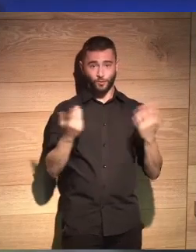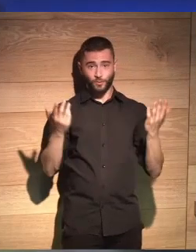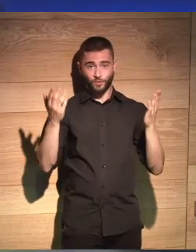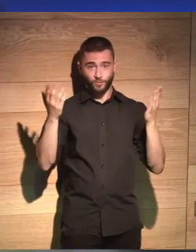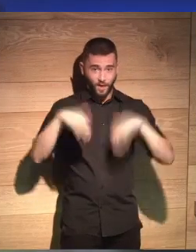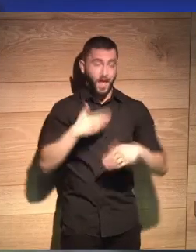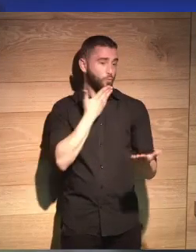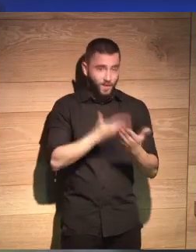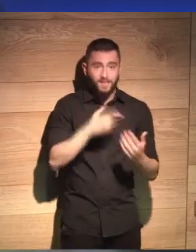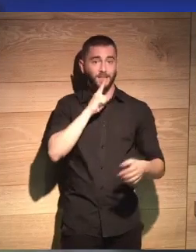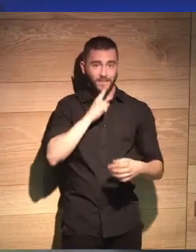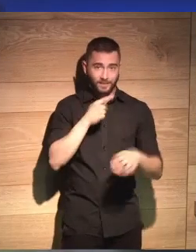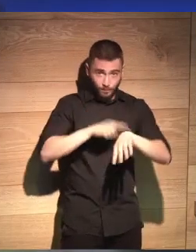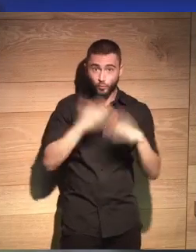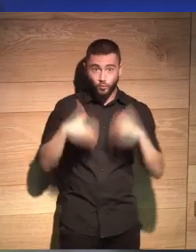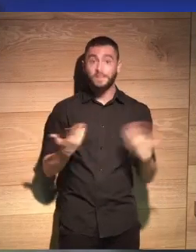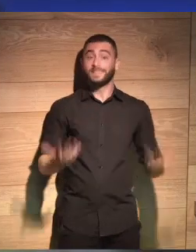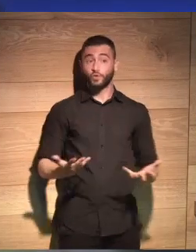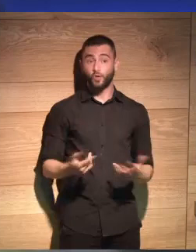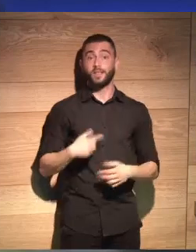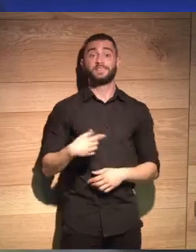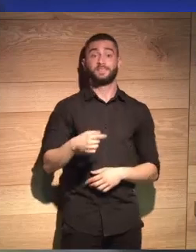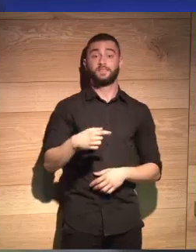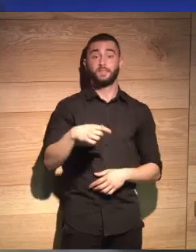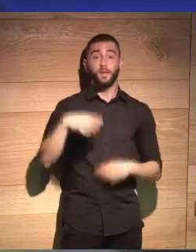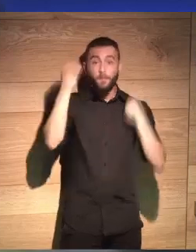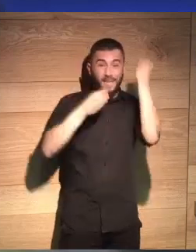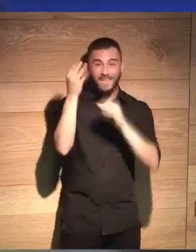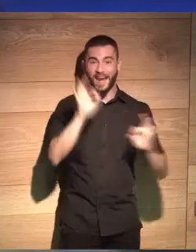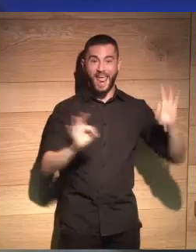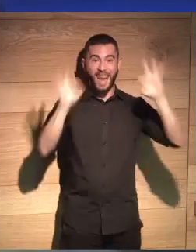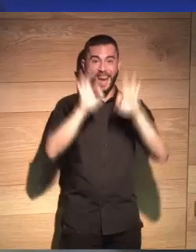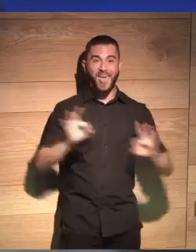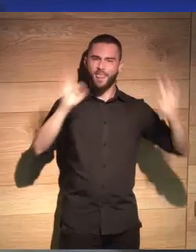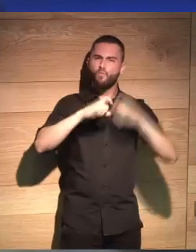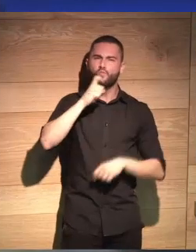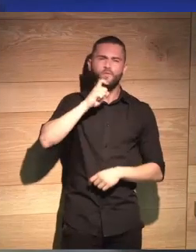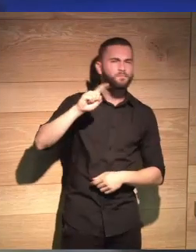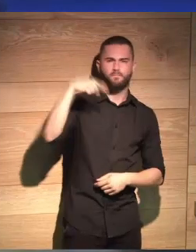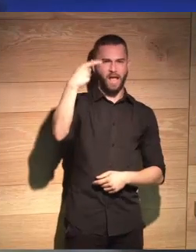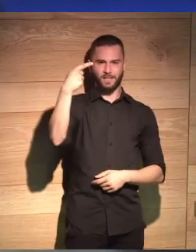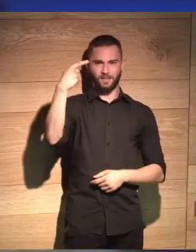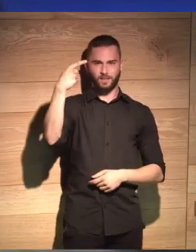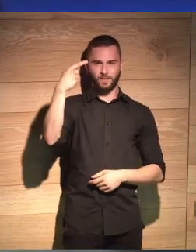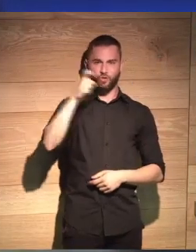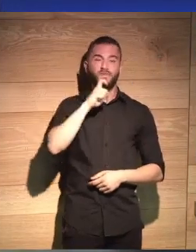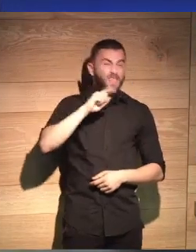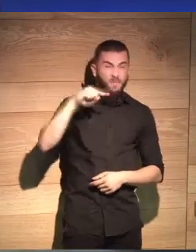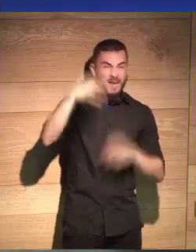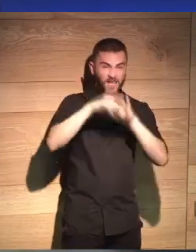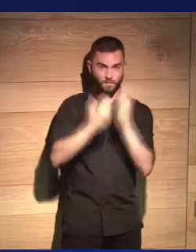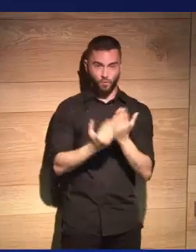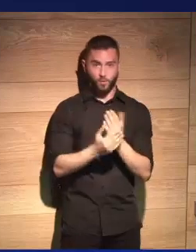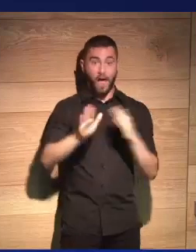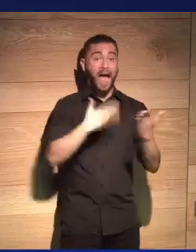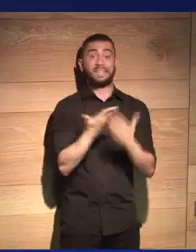aburrirse, callar. Claro, pero en ese y sentido... es muy difícil no pensar en nada, que es lo más difícil que existe, que yo sepa. No pensar en nada. Hasta que estés muerto, ¿no? Y